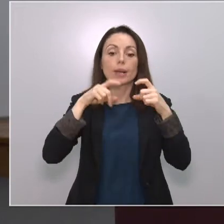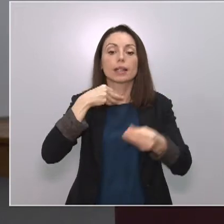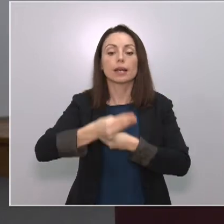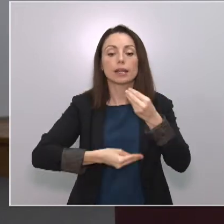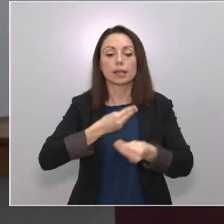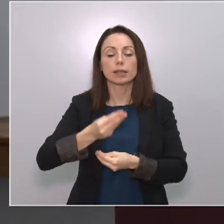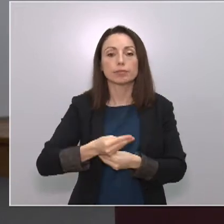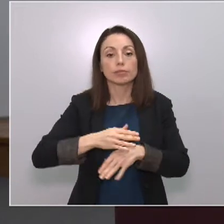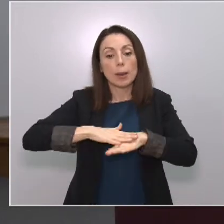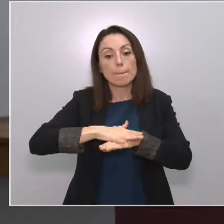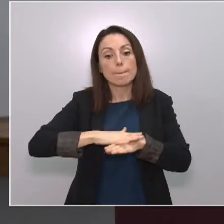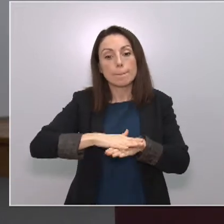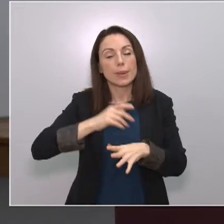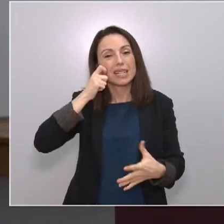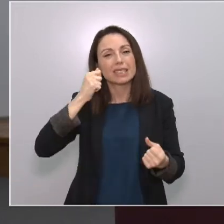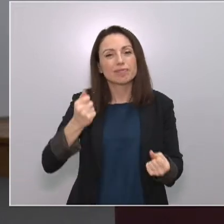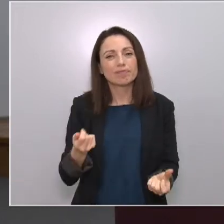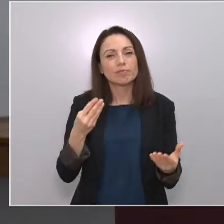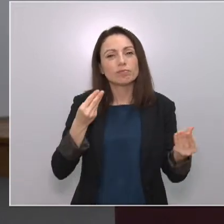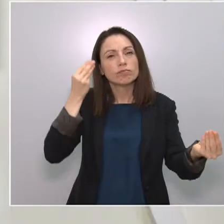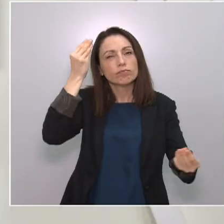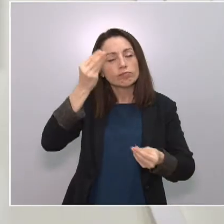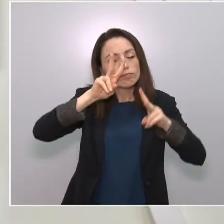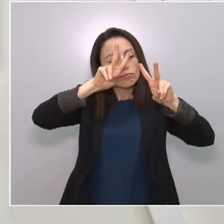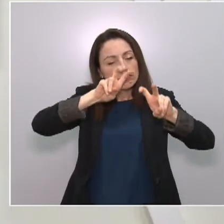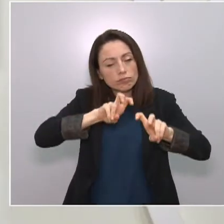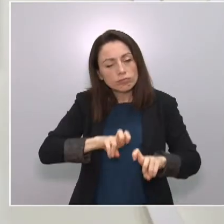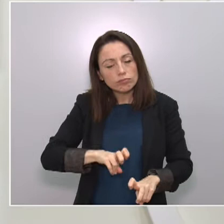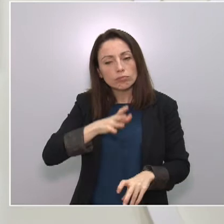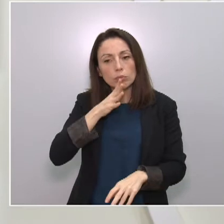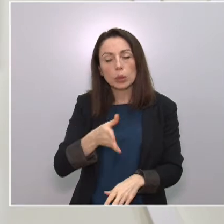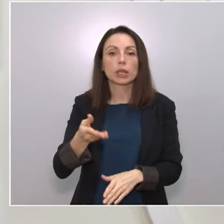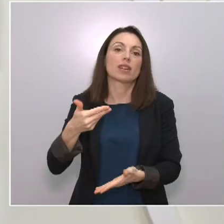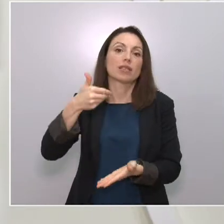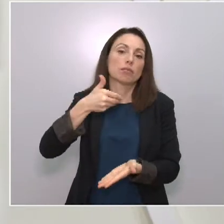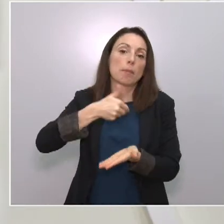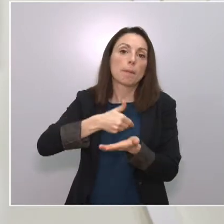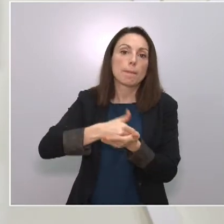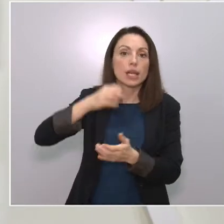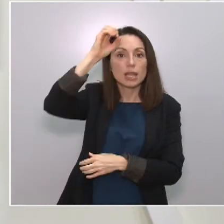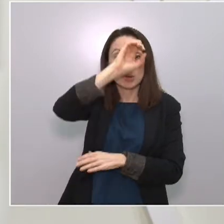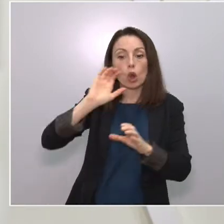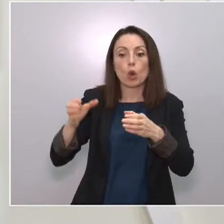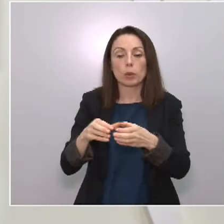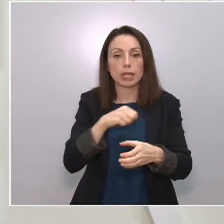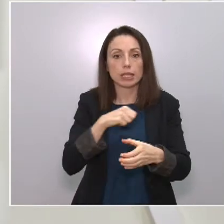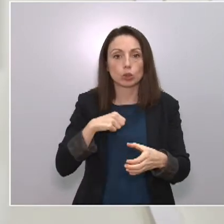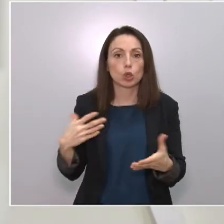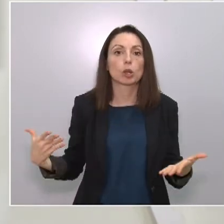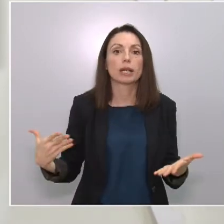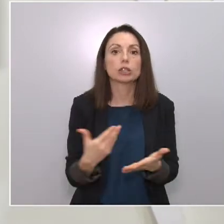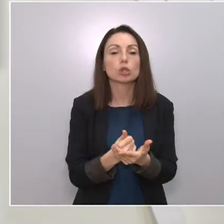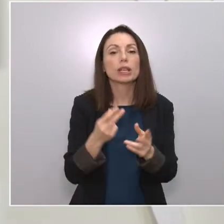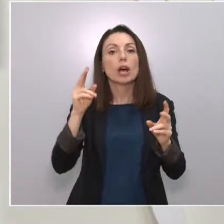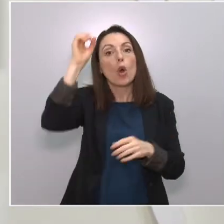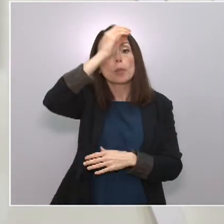mascarillas, el Ministerio de Sanidad lo está valorando. Lo está valorando porque nos ha consultado y nos ha pedido opinión a todas las comunidades autónomas respecto